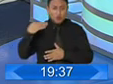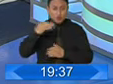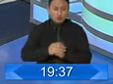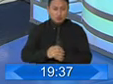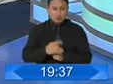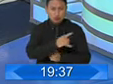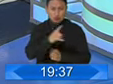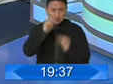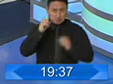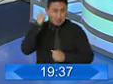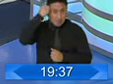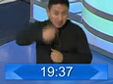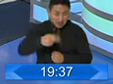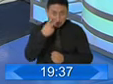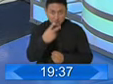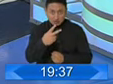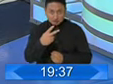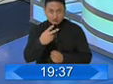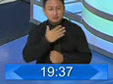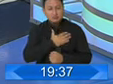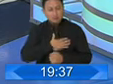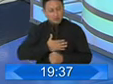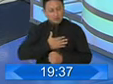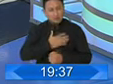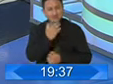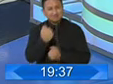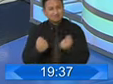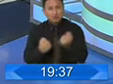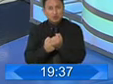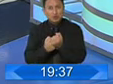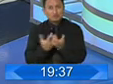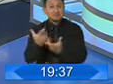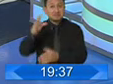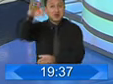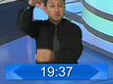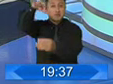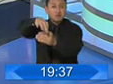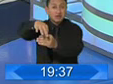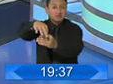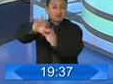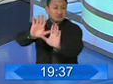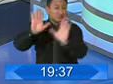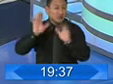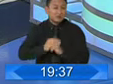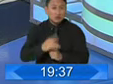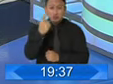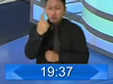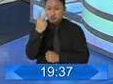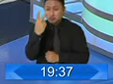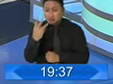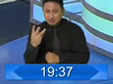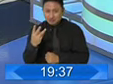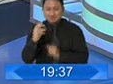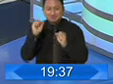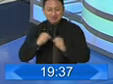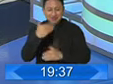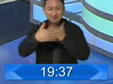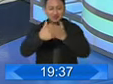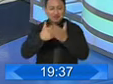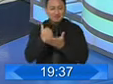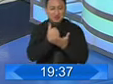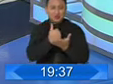si se topan con esto, por favor, simplemente den su monedita porque de dólar en dólar vamos a ayudar